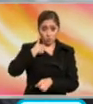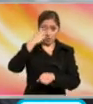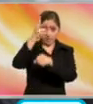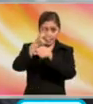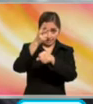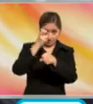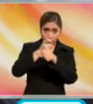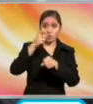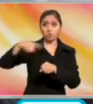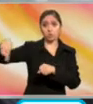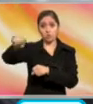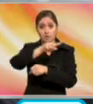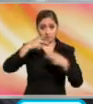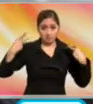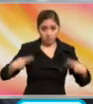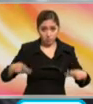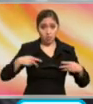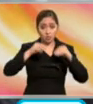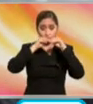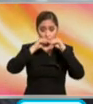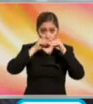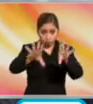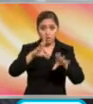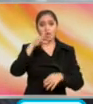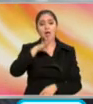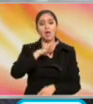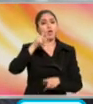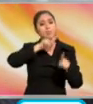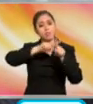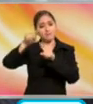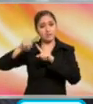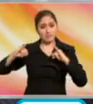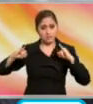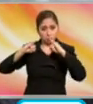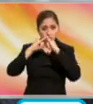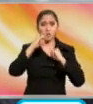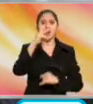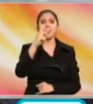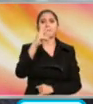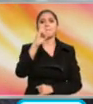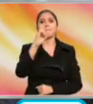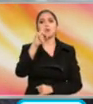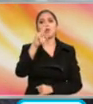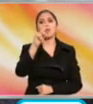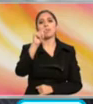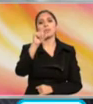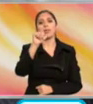los portales de transparencia. Todas las instituciones tienen ya